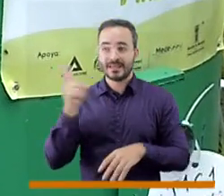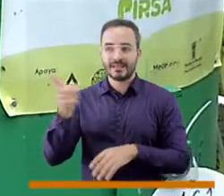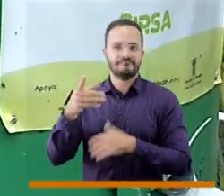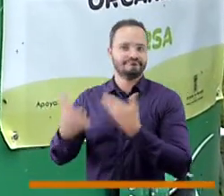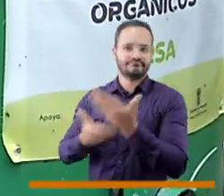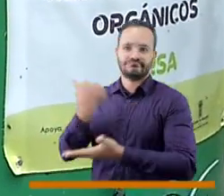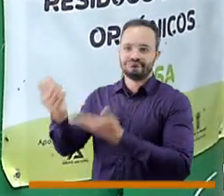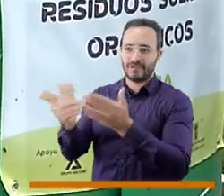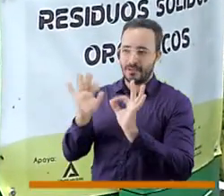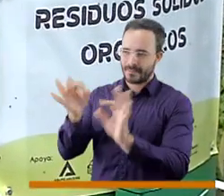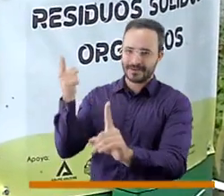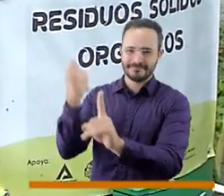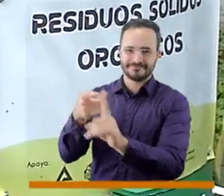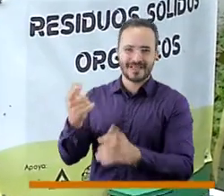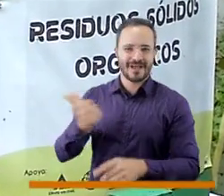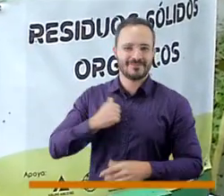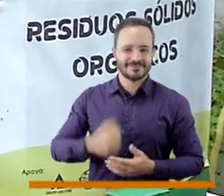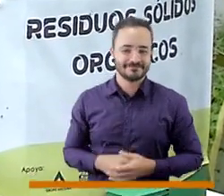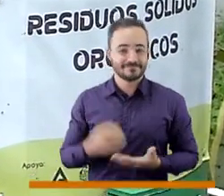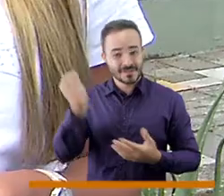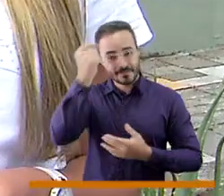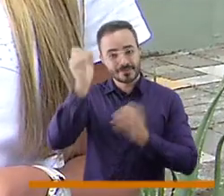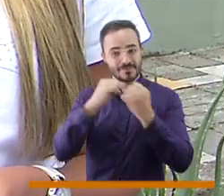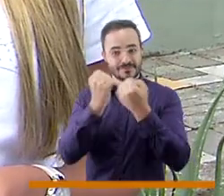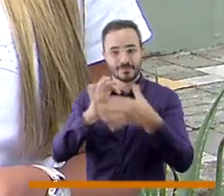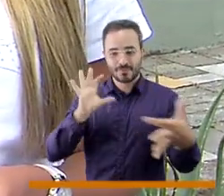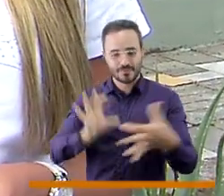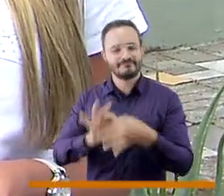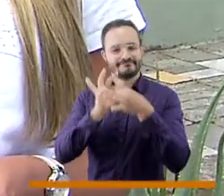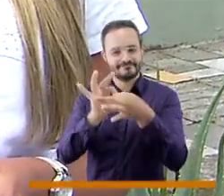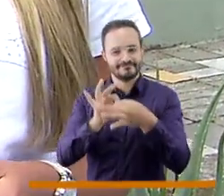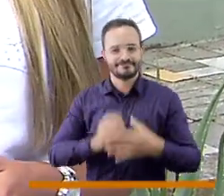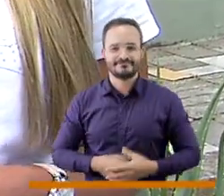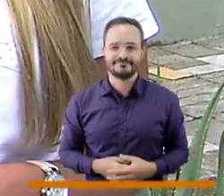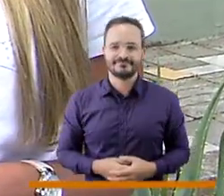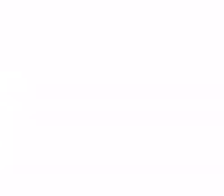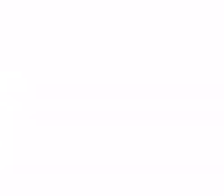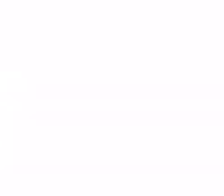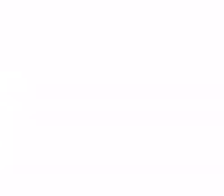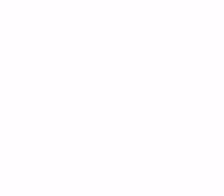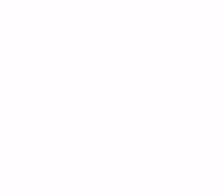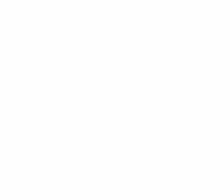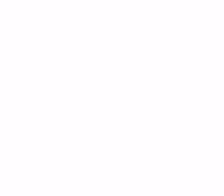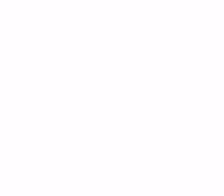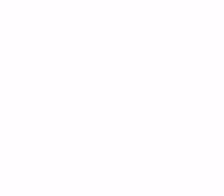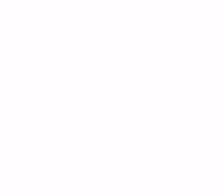un excelente destino a la basura que generamos. Porque el consejo somos tú y yo.